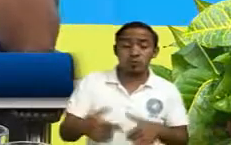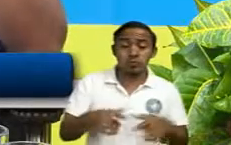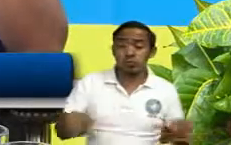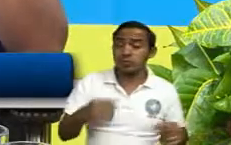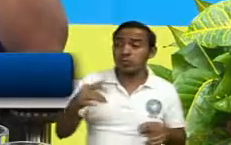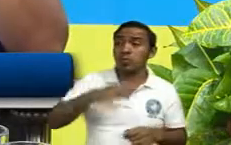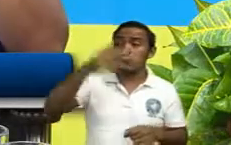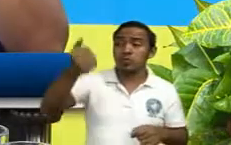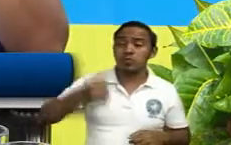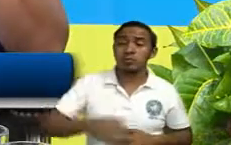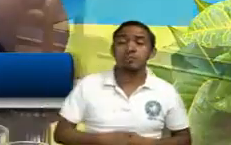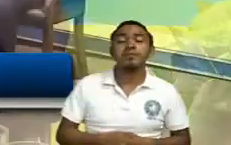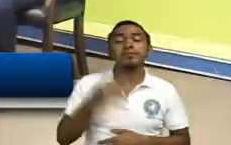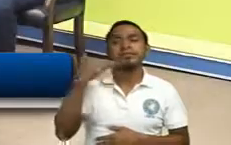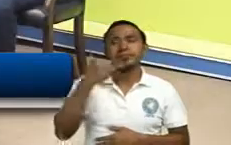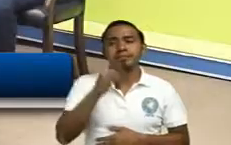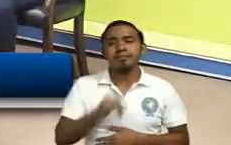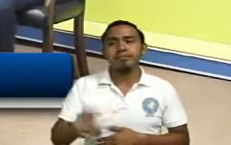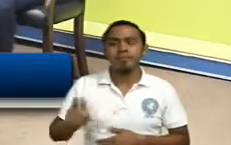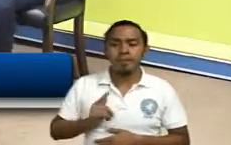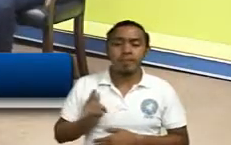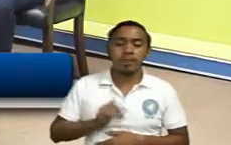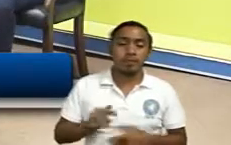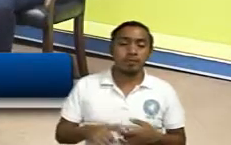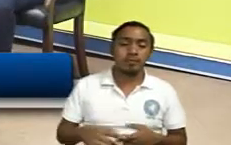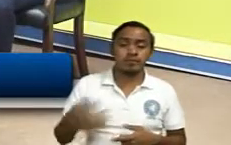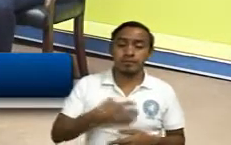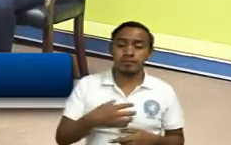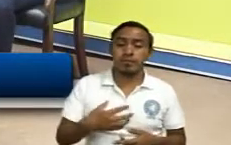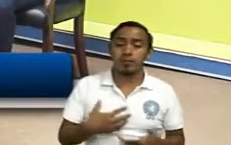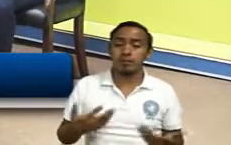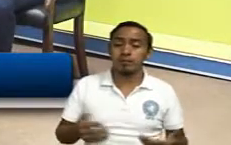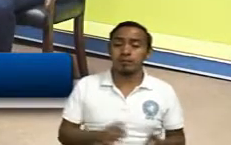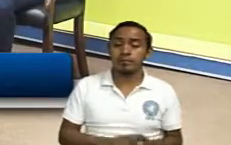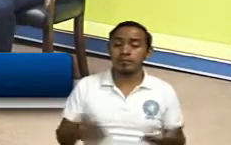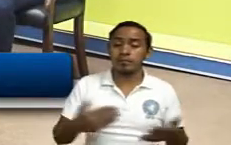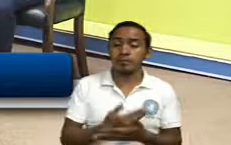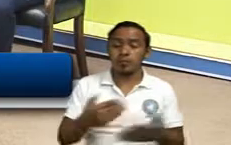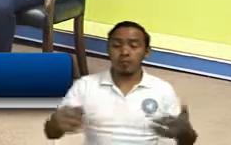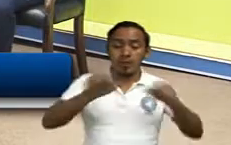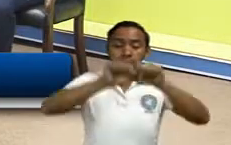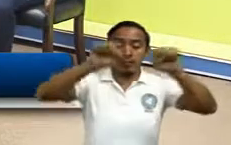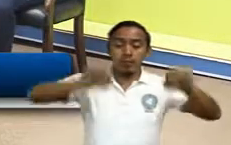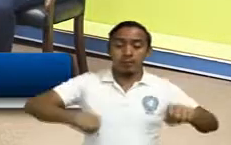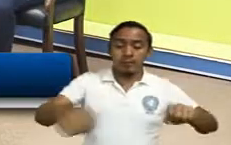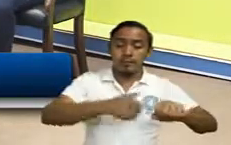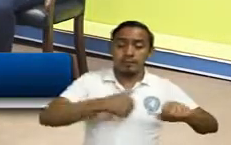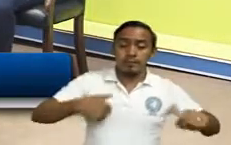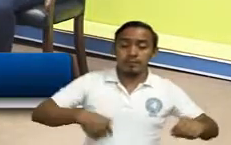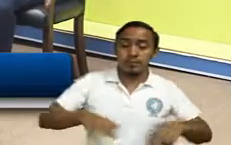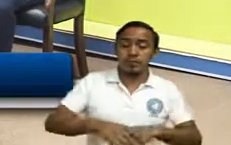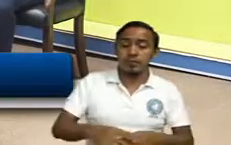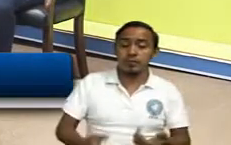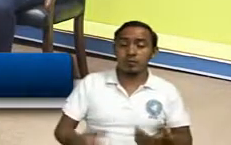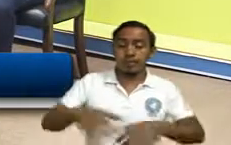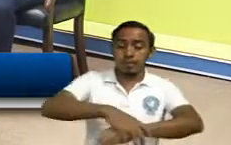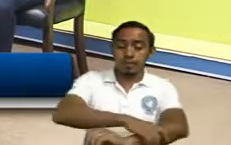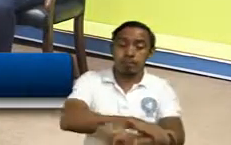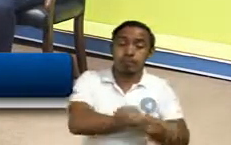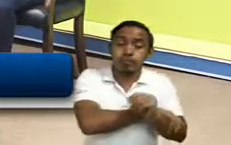ahora. Sí, también tenemos eso, ¿no? La creación de nuevos talleres de elaboración de prótesis y